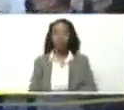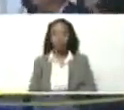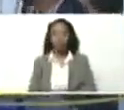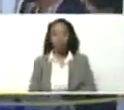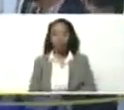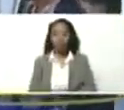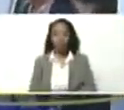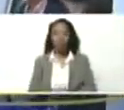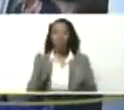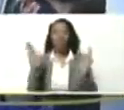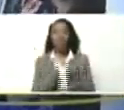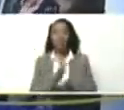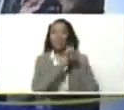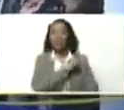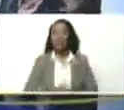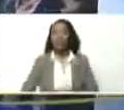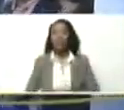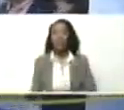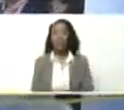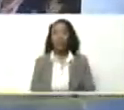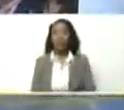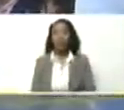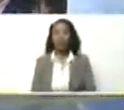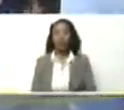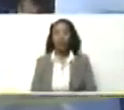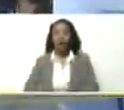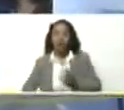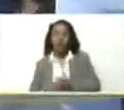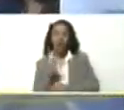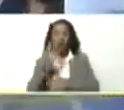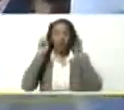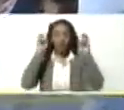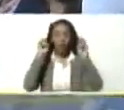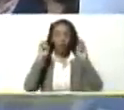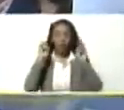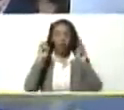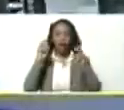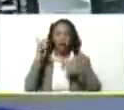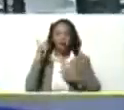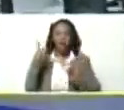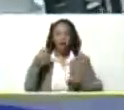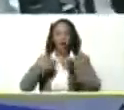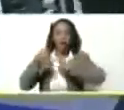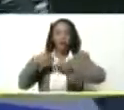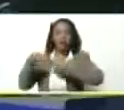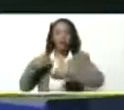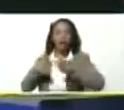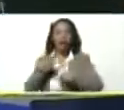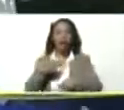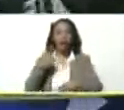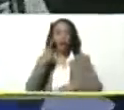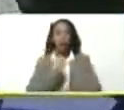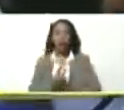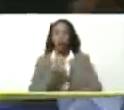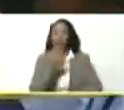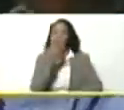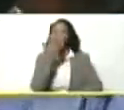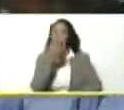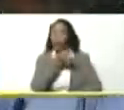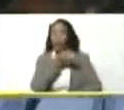De San Salvador. Flor de Arauca y marca San Salvador. Ah, las marcas comerciales que mira, se encuentran huele aquí